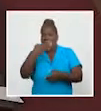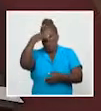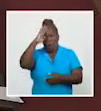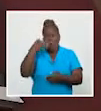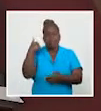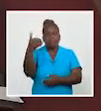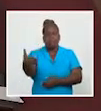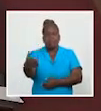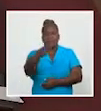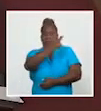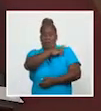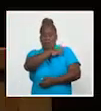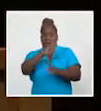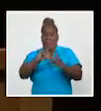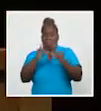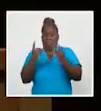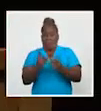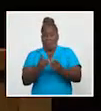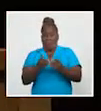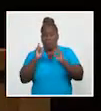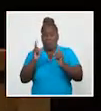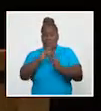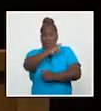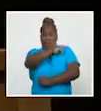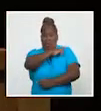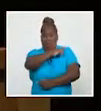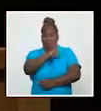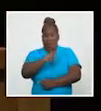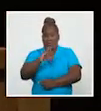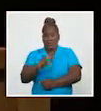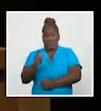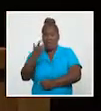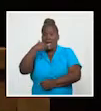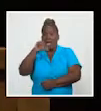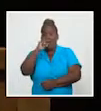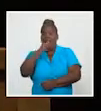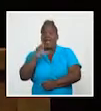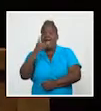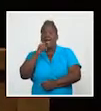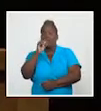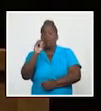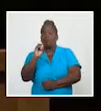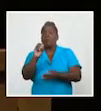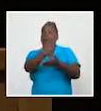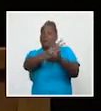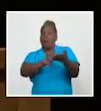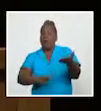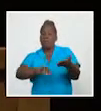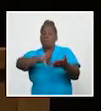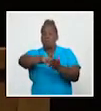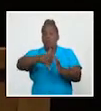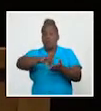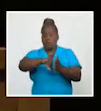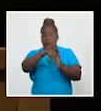el partido es el que ha logrado unificar a toda la población cubana y le ha dado los elementos políticos